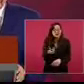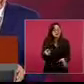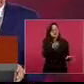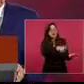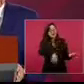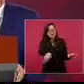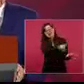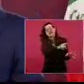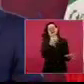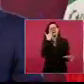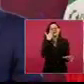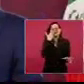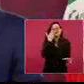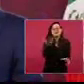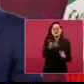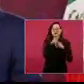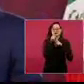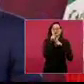en plata, ¿no?